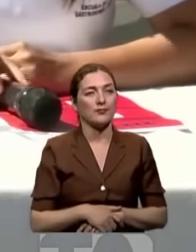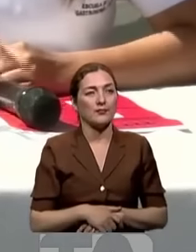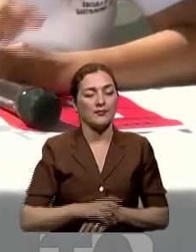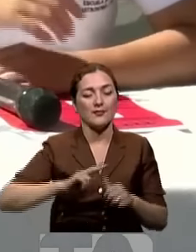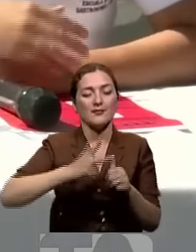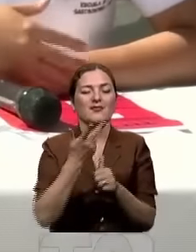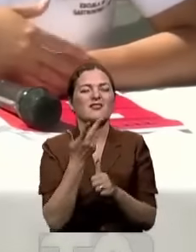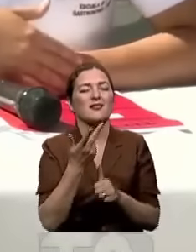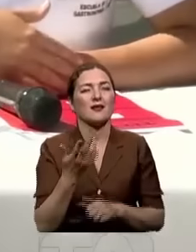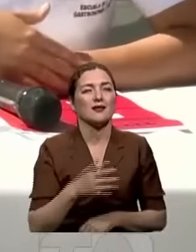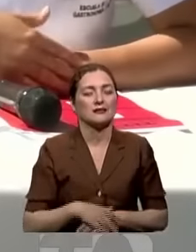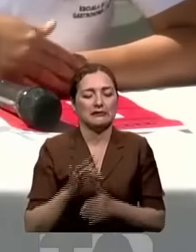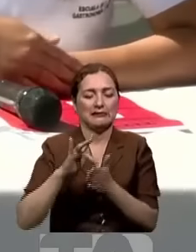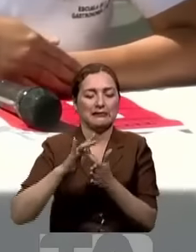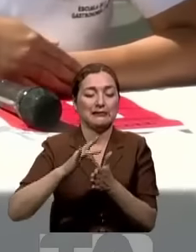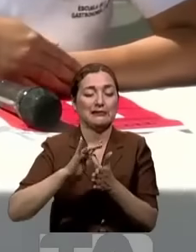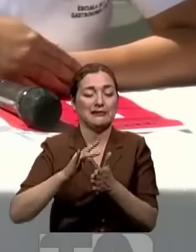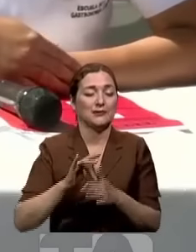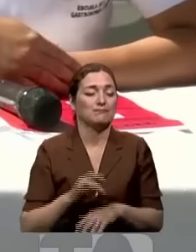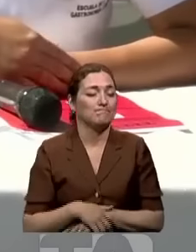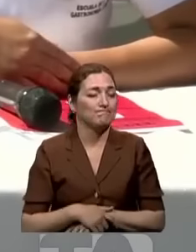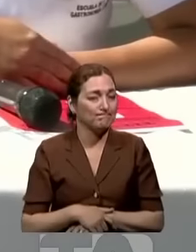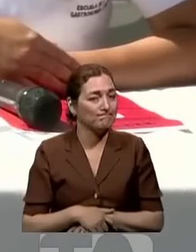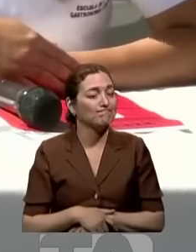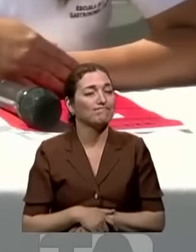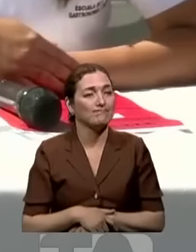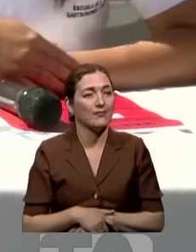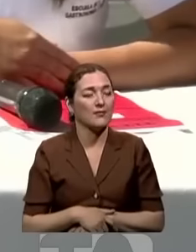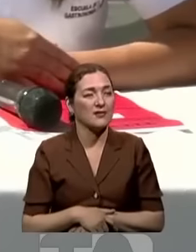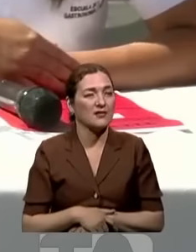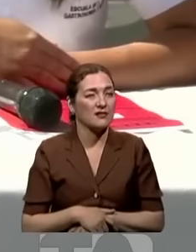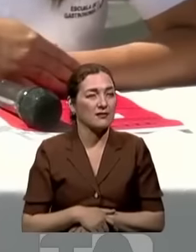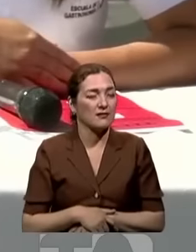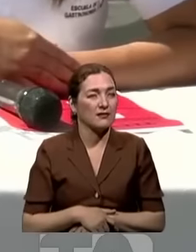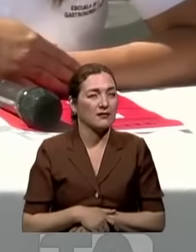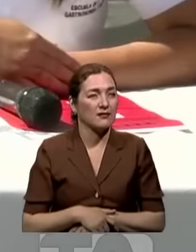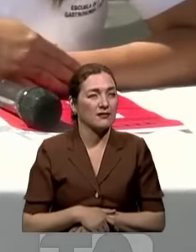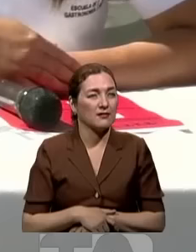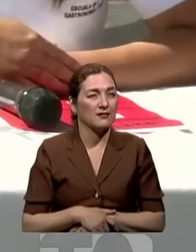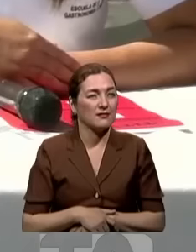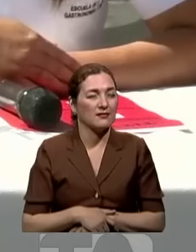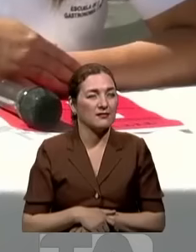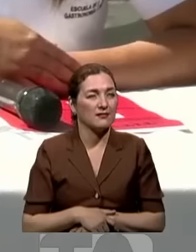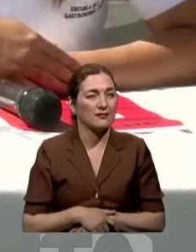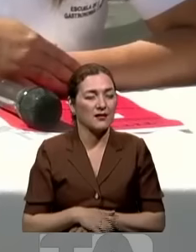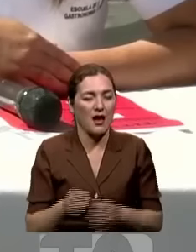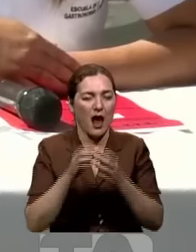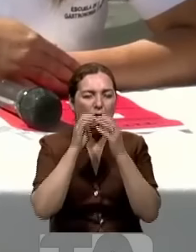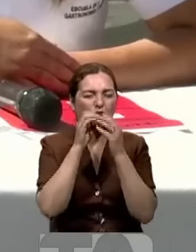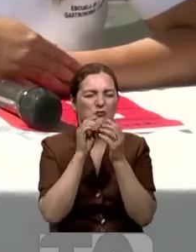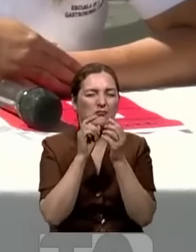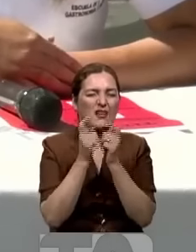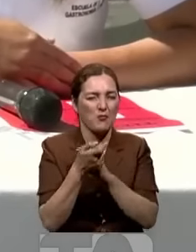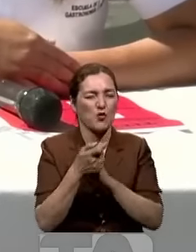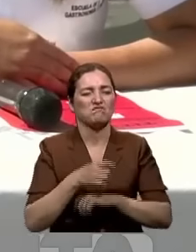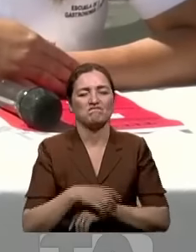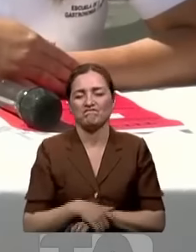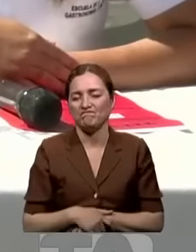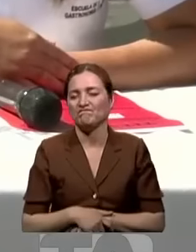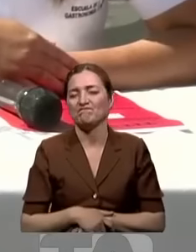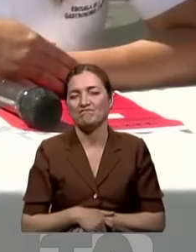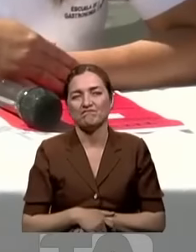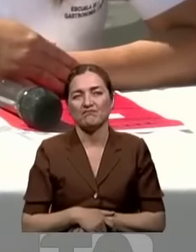lugar en realidad tomó un riesgo por ahí en esta final que hizo que el sabor un poco cambie, pero en realidad